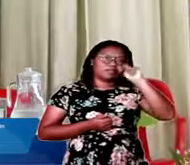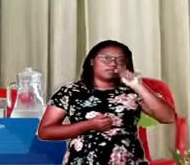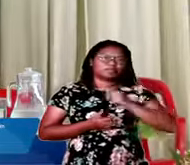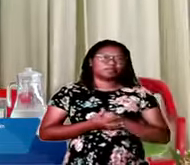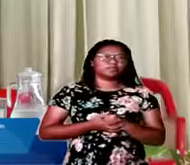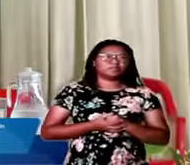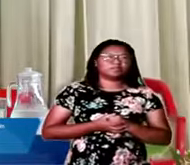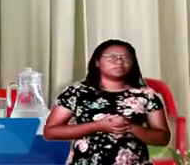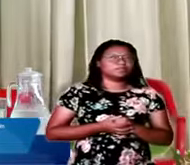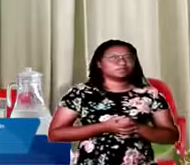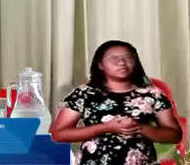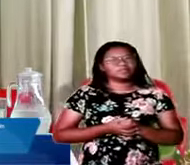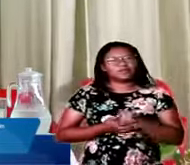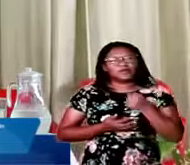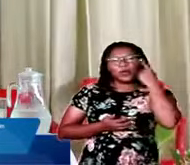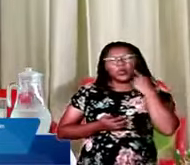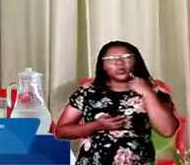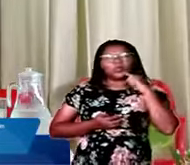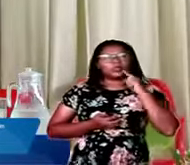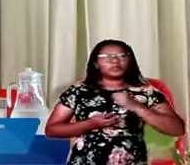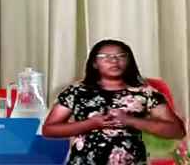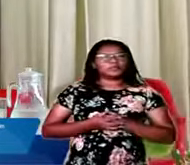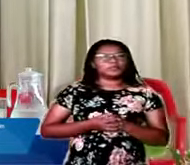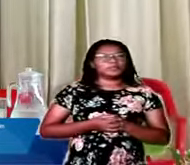Un día dijeron, oiga,